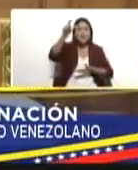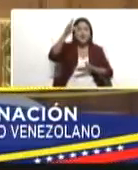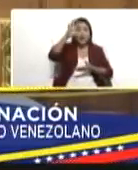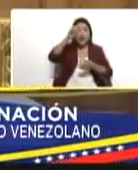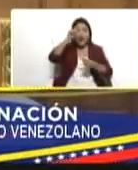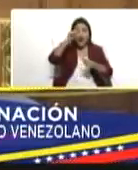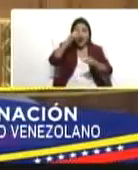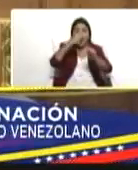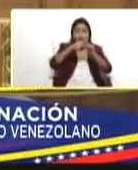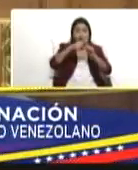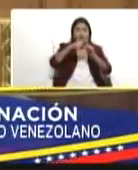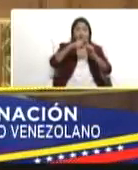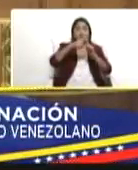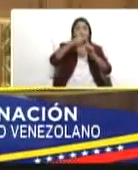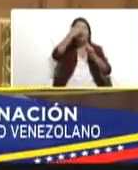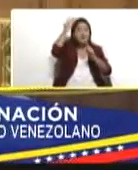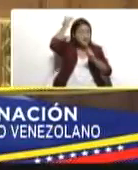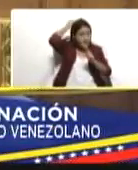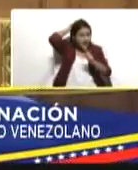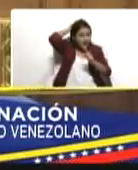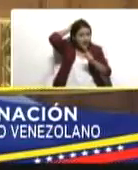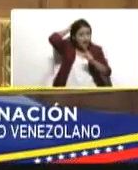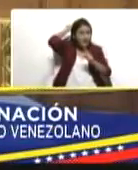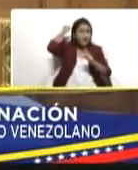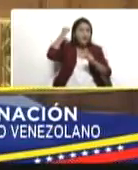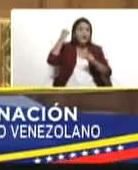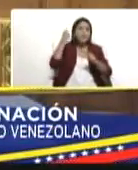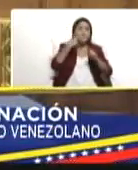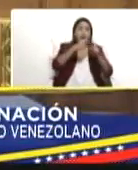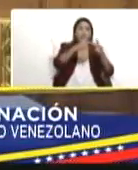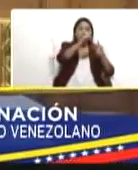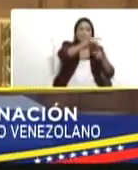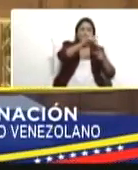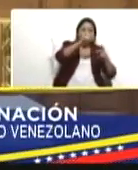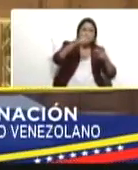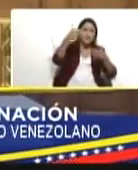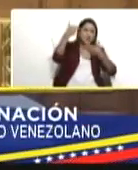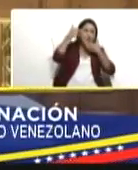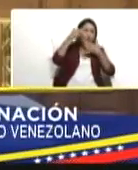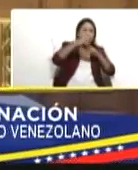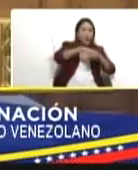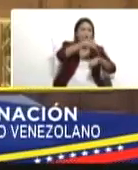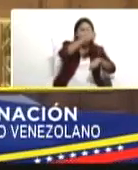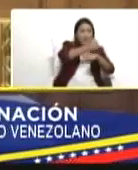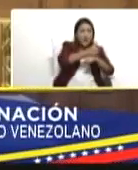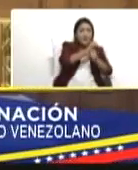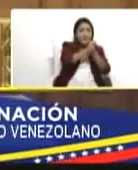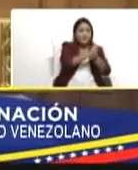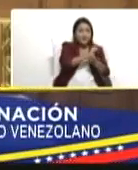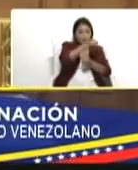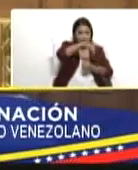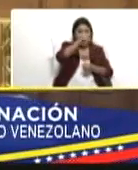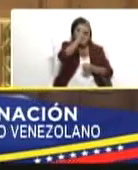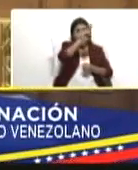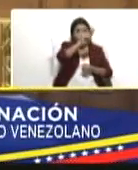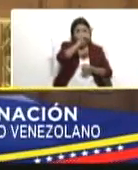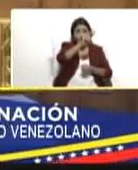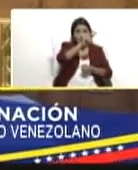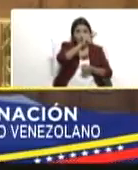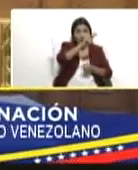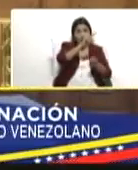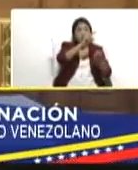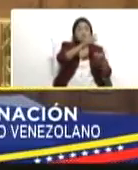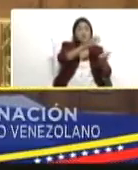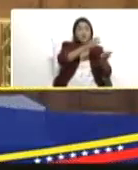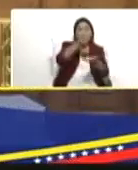canje de los terroristas con victos y confeso que estaban presos en Venezuela por